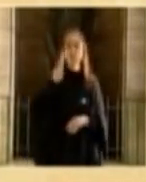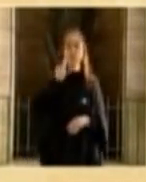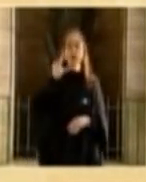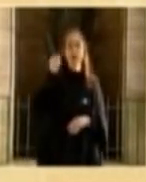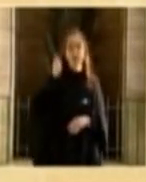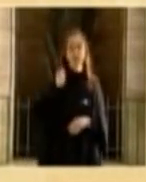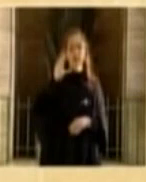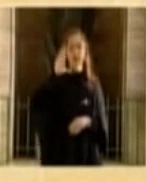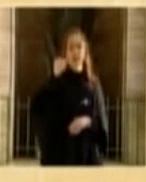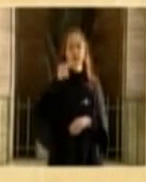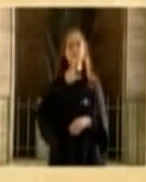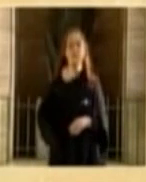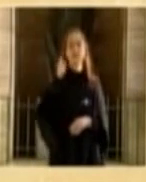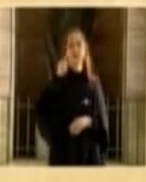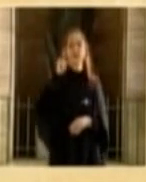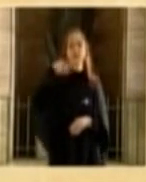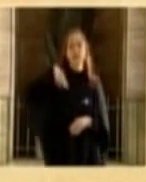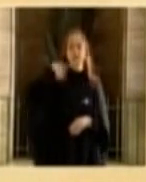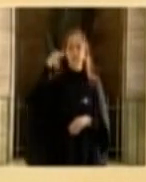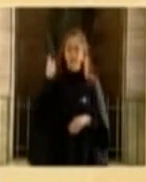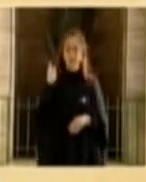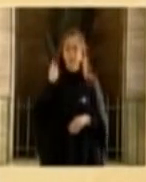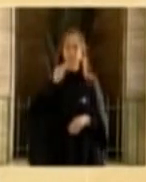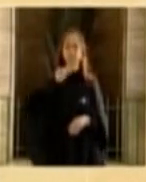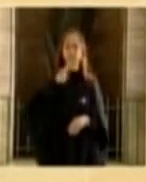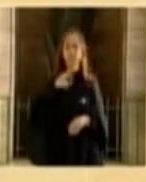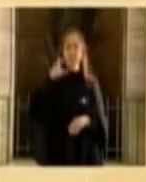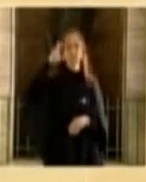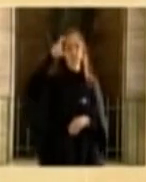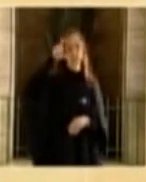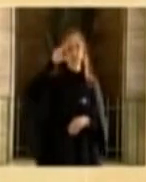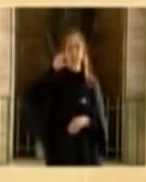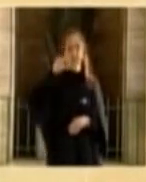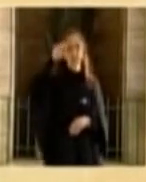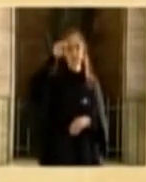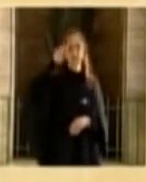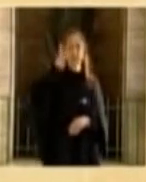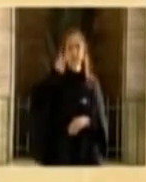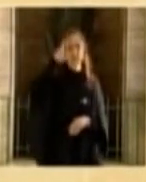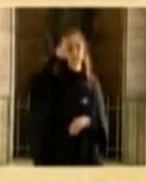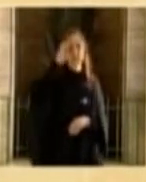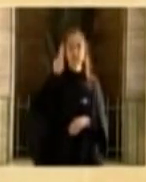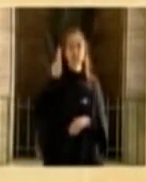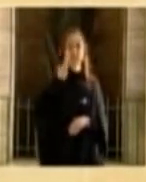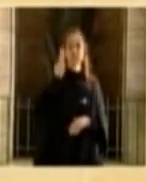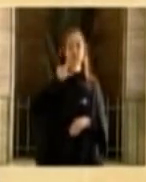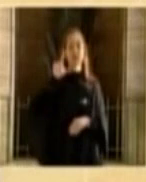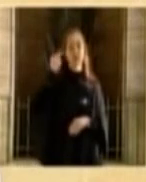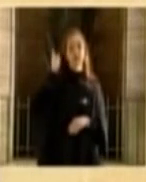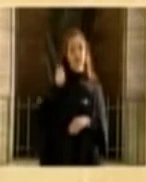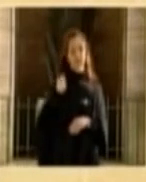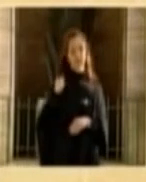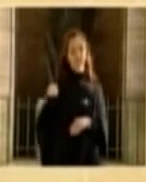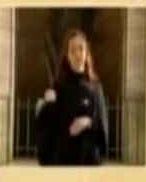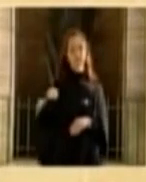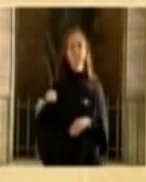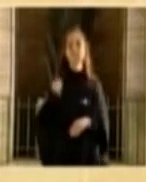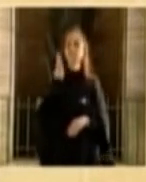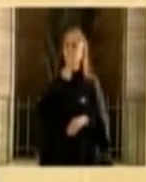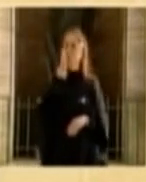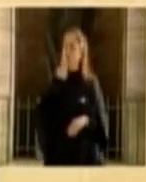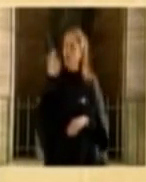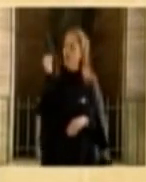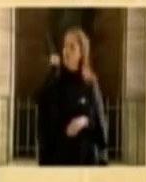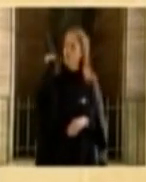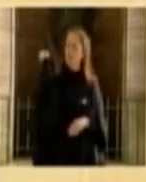Catalina Echevarría. Una vez más, esa mujer se llamó María Catalina Echevarría. Sin